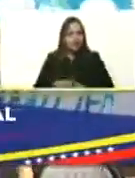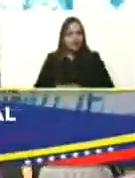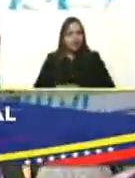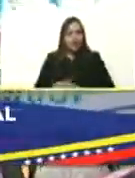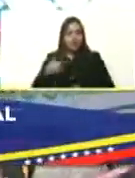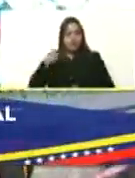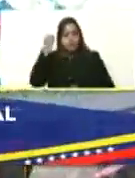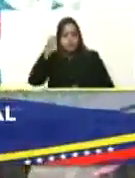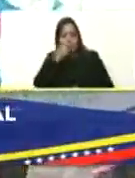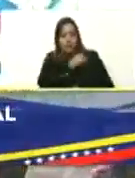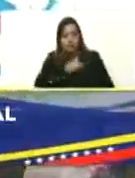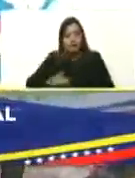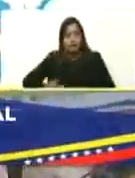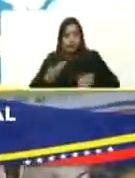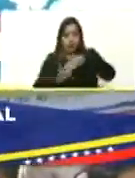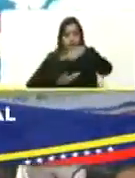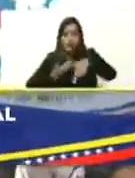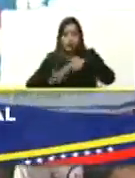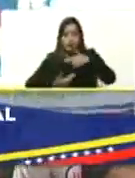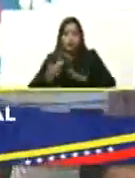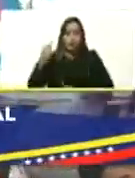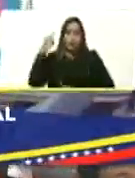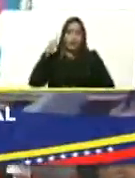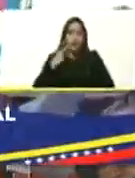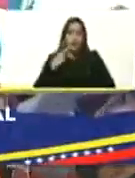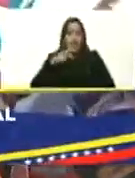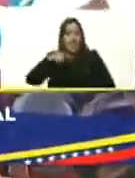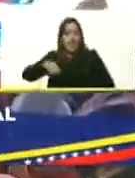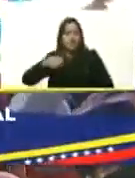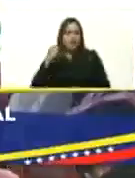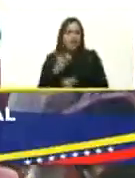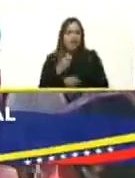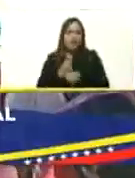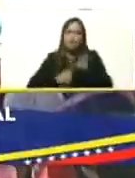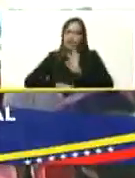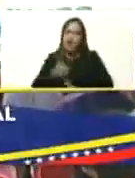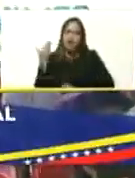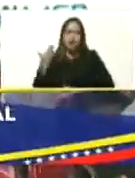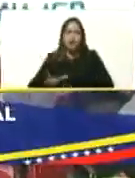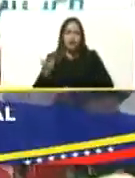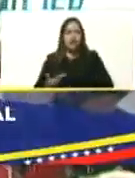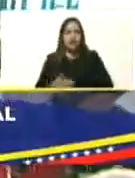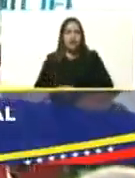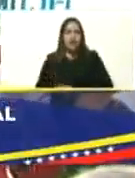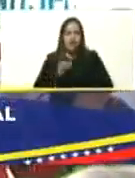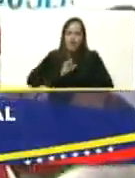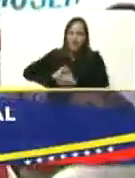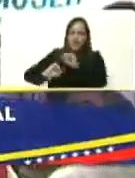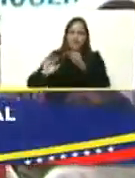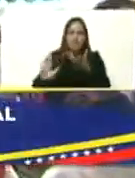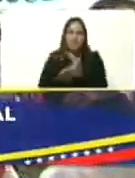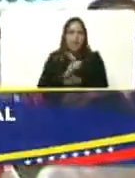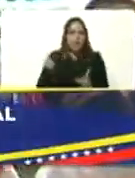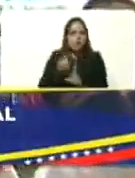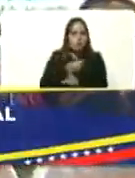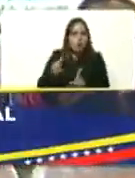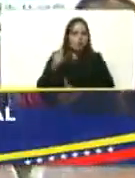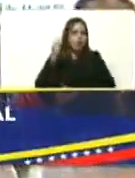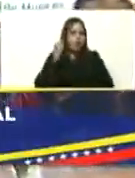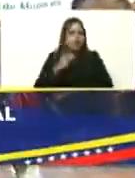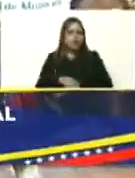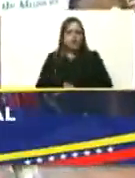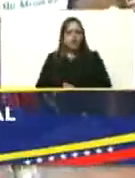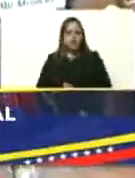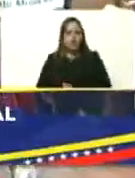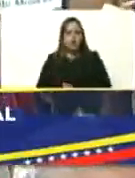presidente, que en la revolución bolivariana esto es una de las banderas principales. El combate a la violencia contra las mujeres y